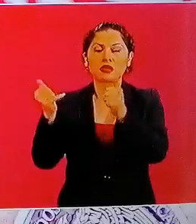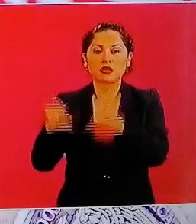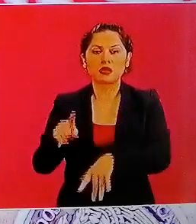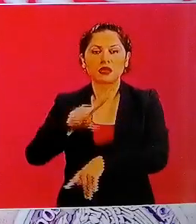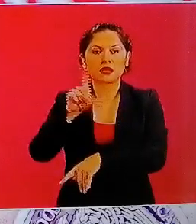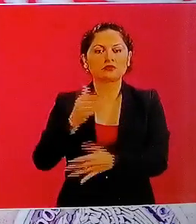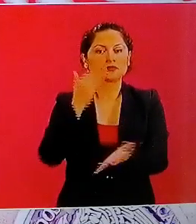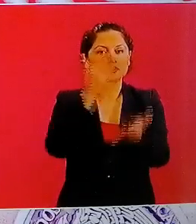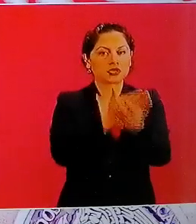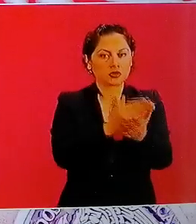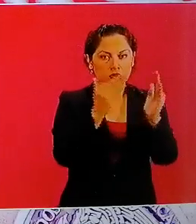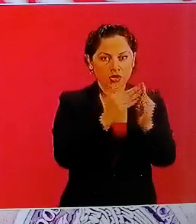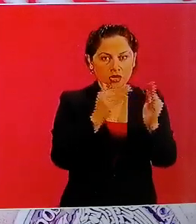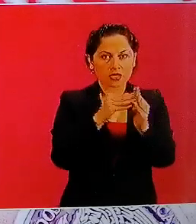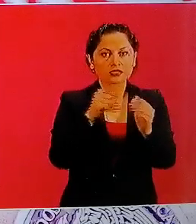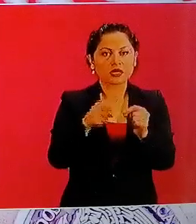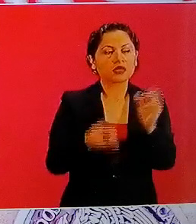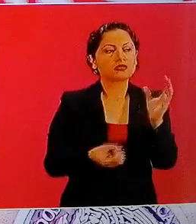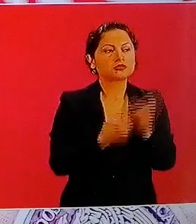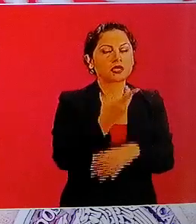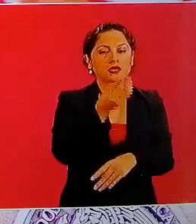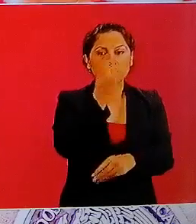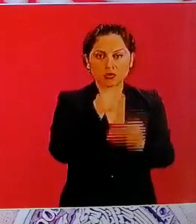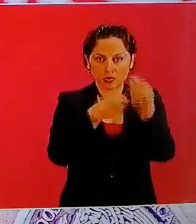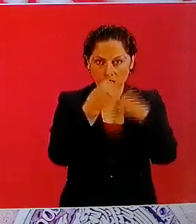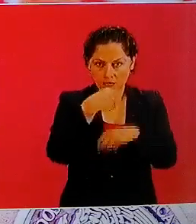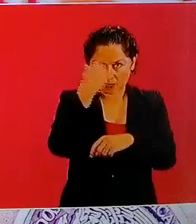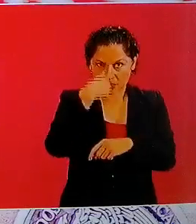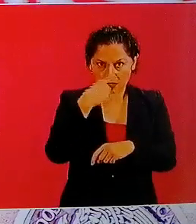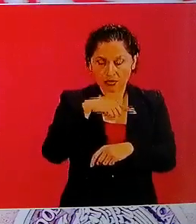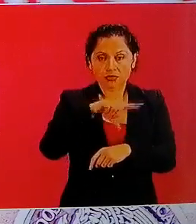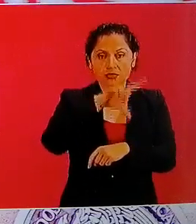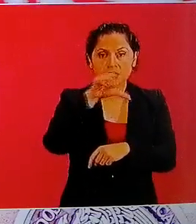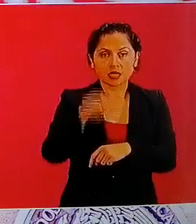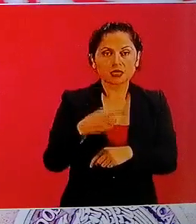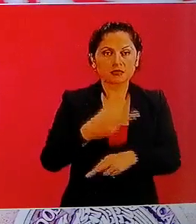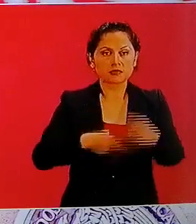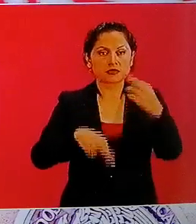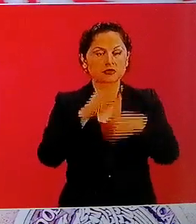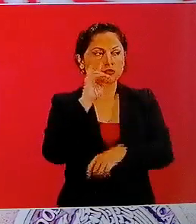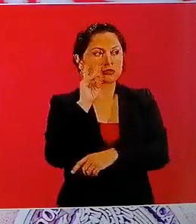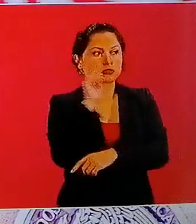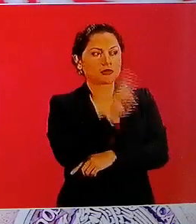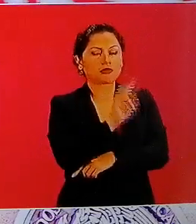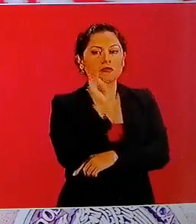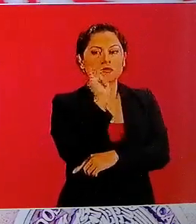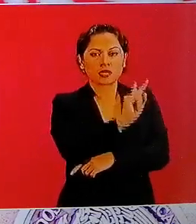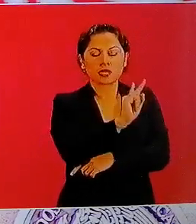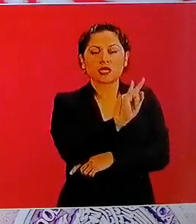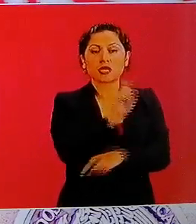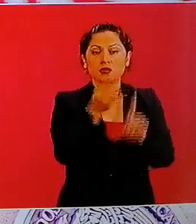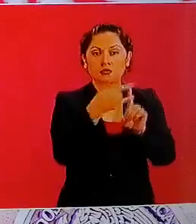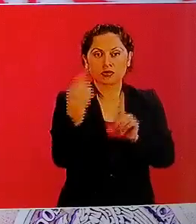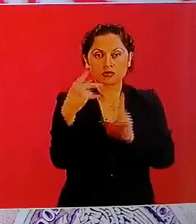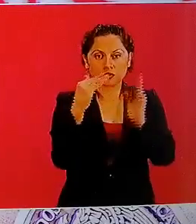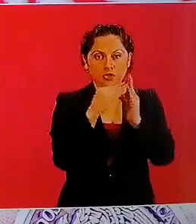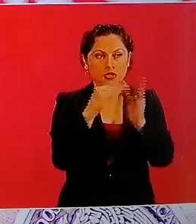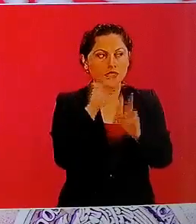a comprar alimentos para cenar cuando se percató de regreso que tenía un mensaje amenazante pegado en su